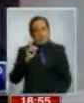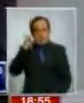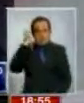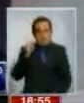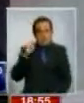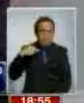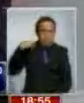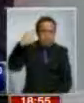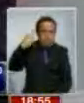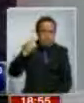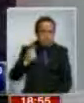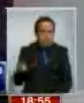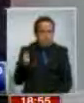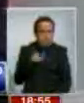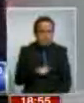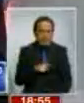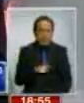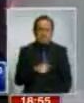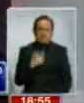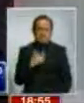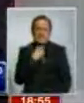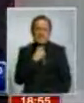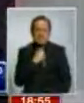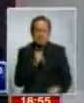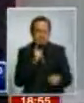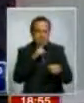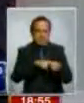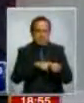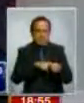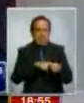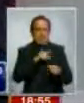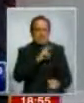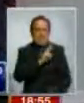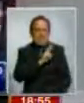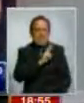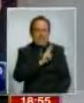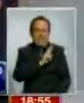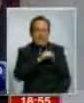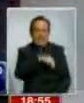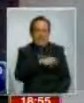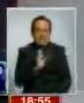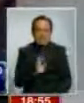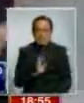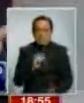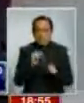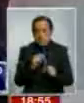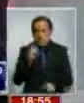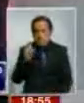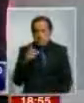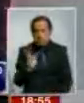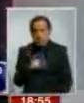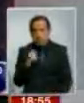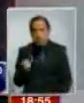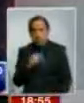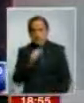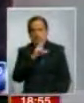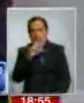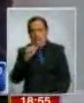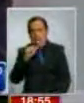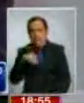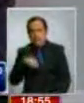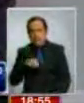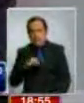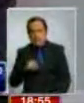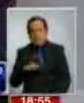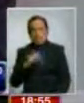ya dando una señal de que quiere reconectar con su base. Entonces, puede ser Sebastián Piñera, puede ser Andrés Alamán, puede ser Cote Osandón.